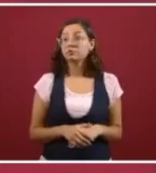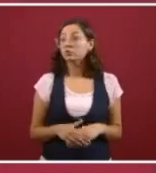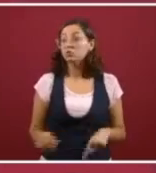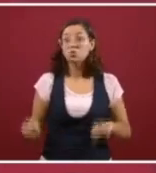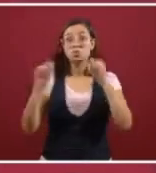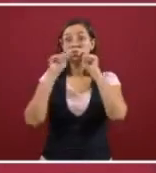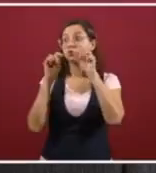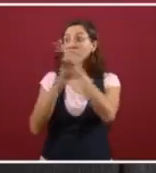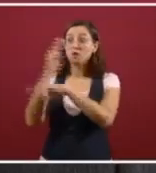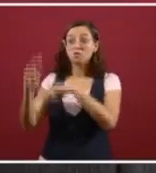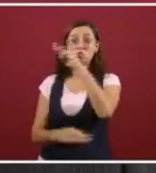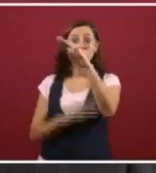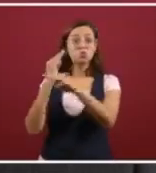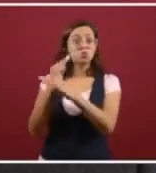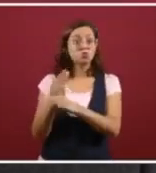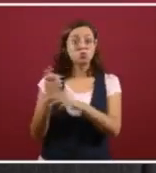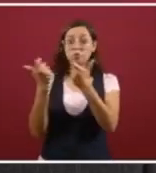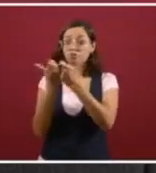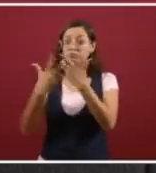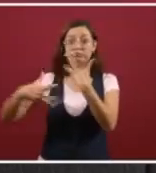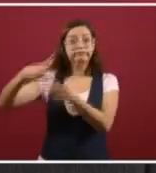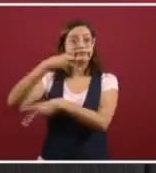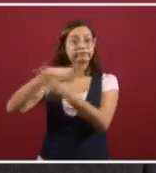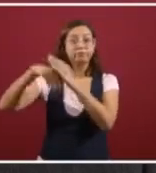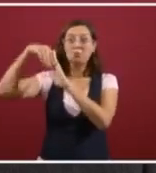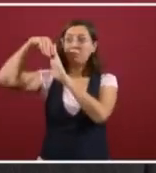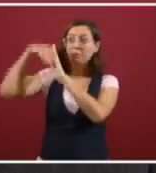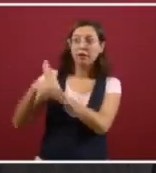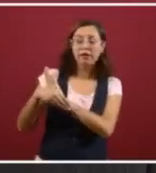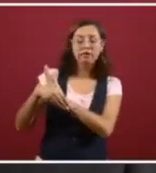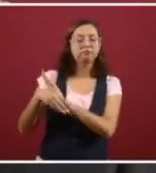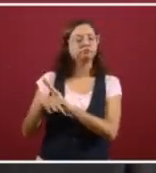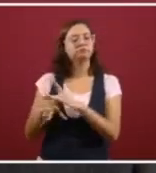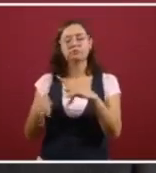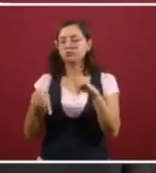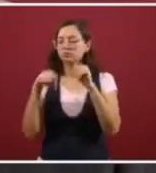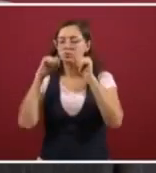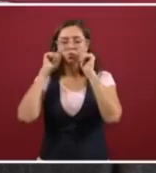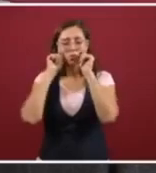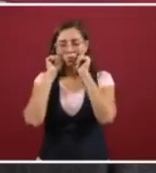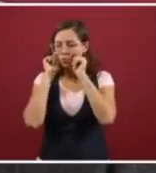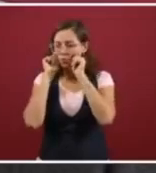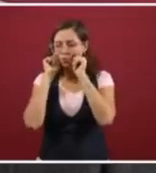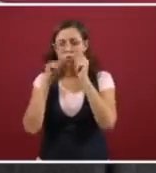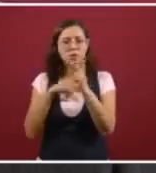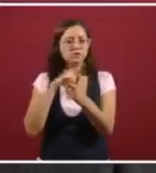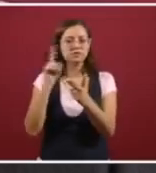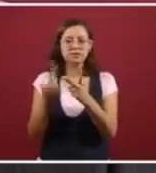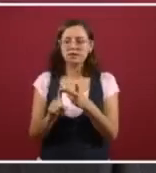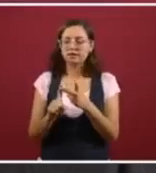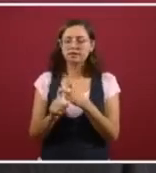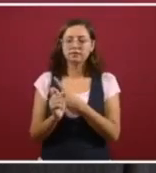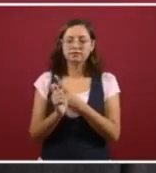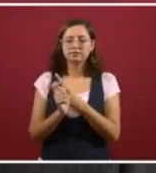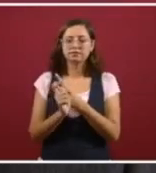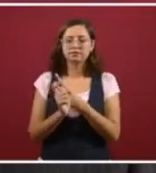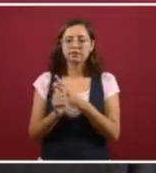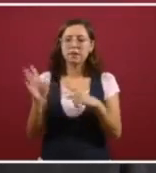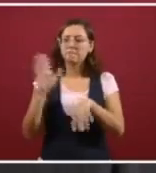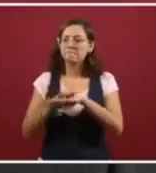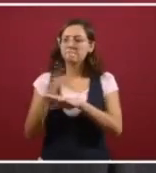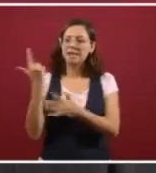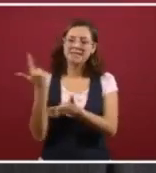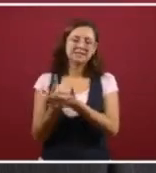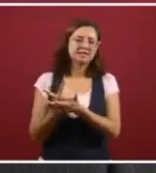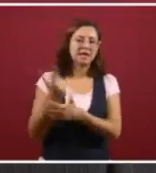mundial, recesión económica mundial, aún con un agravamiento de la crisis